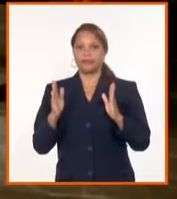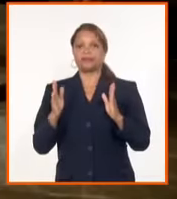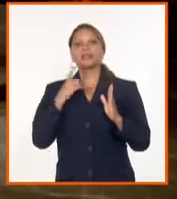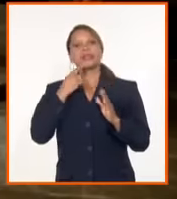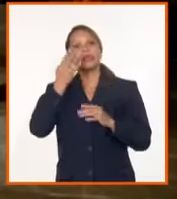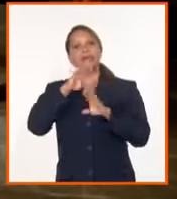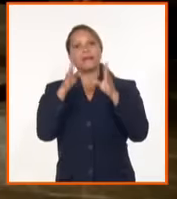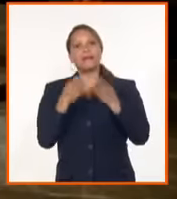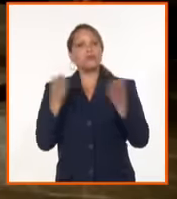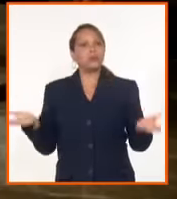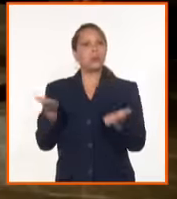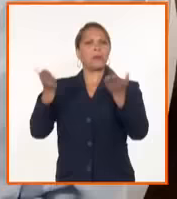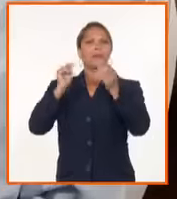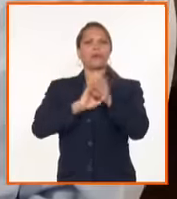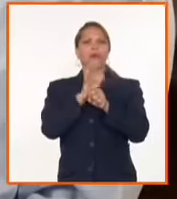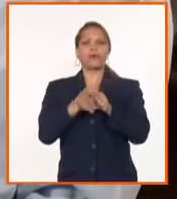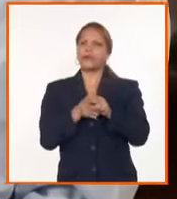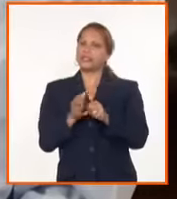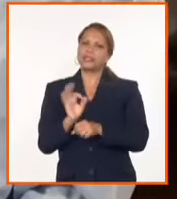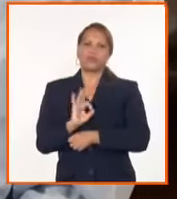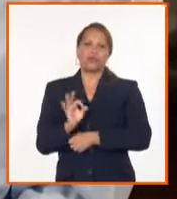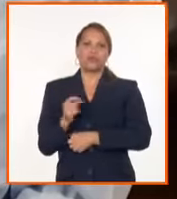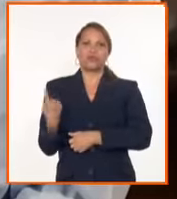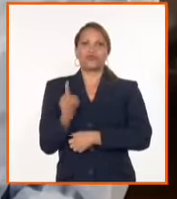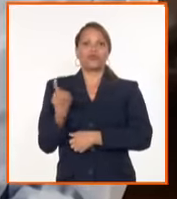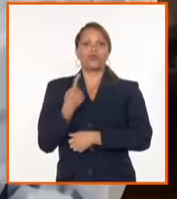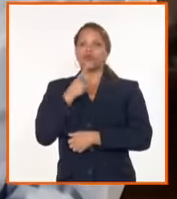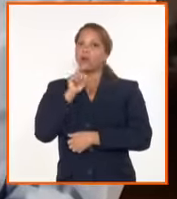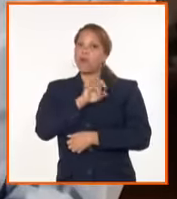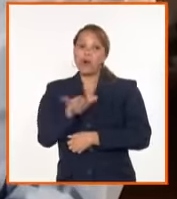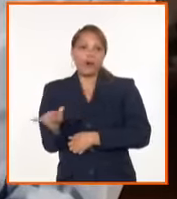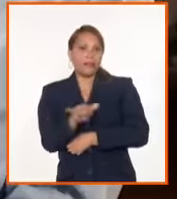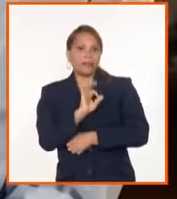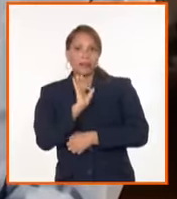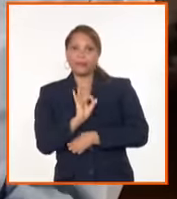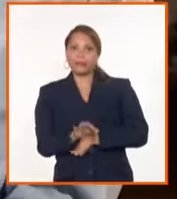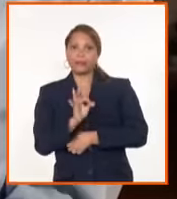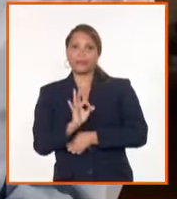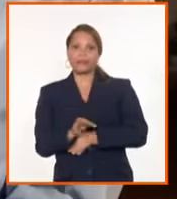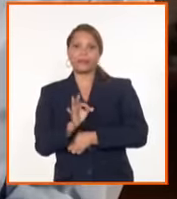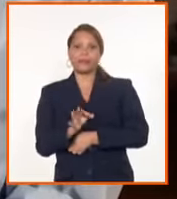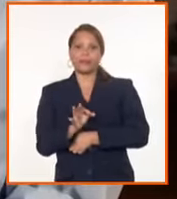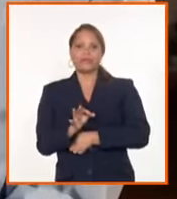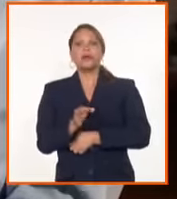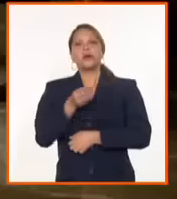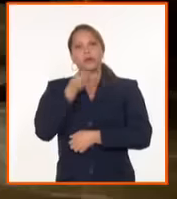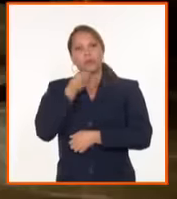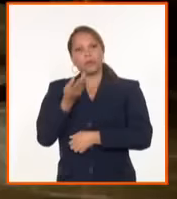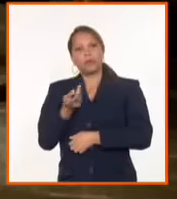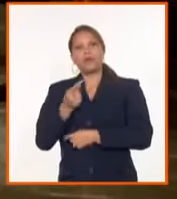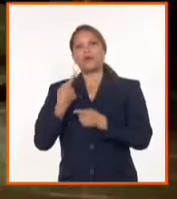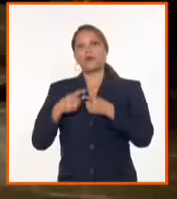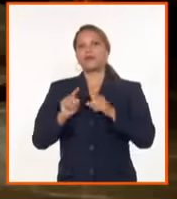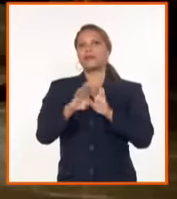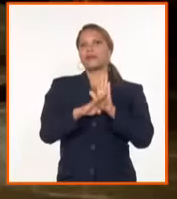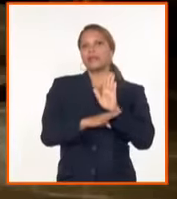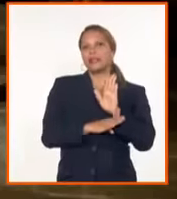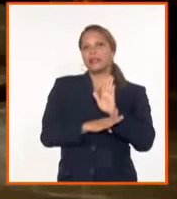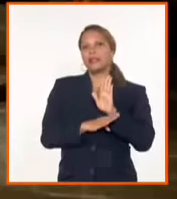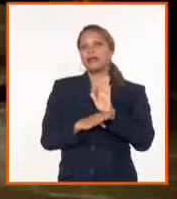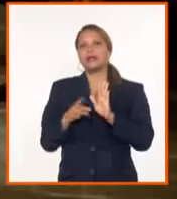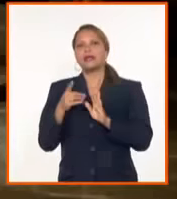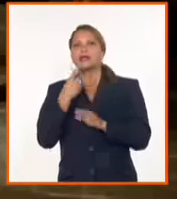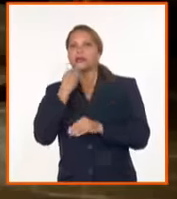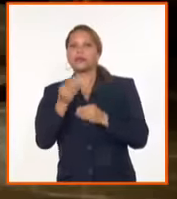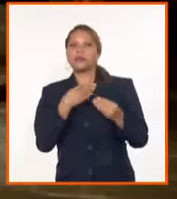se ha recuperado de la pandemia. Todavía nosotros no nos hemos recuperado tampoco de los efectos de la pandemia. Hubiéramos aplicado medidas o no las hubiéramos aplicado,